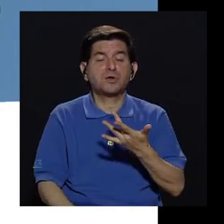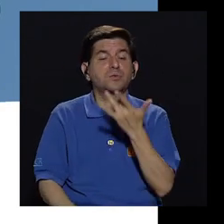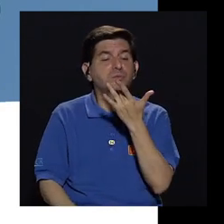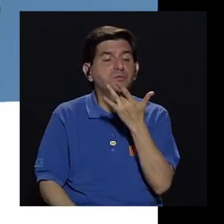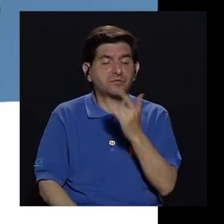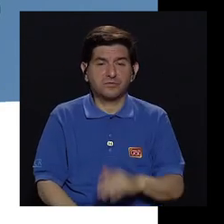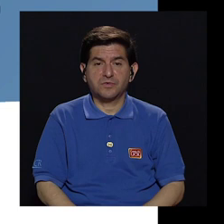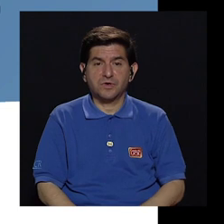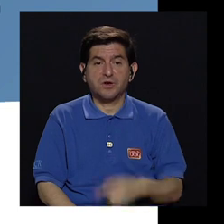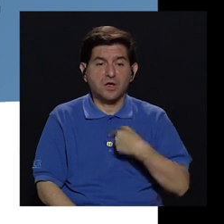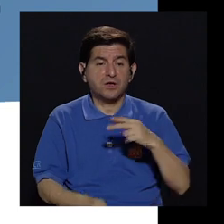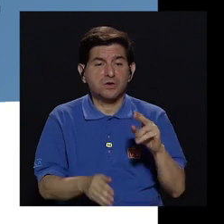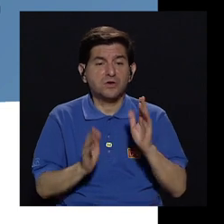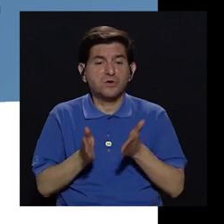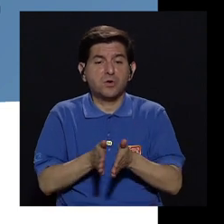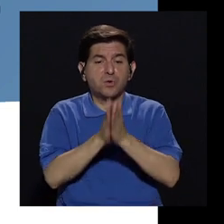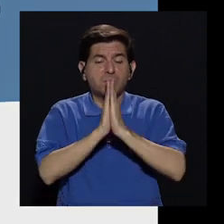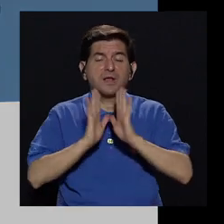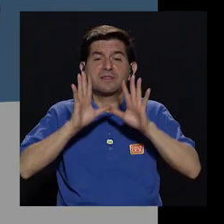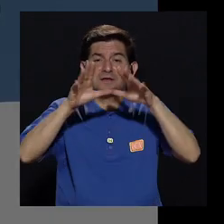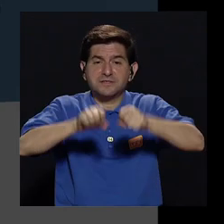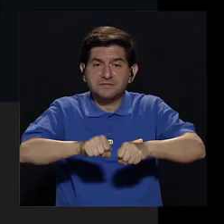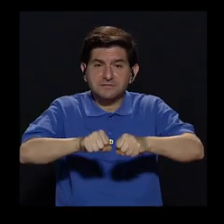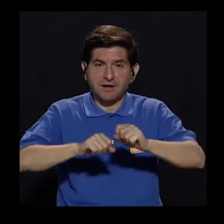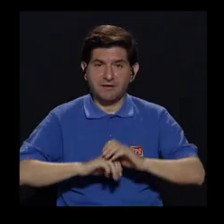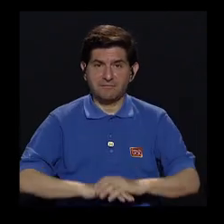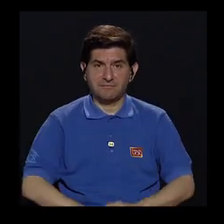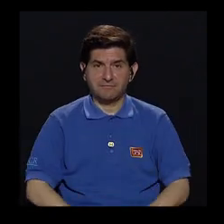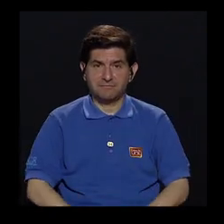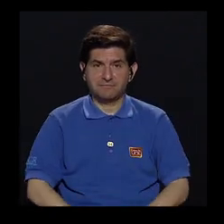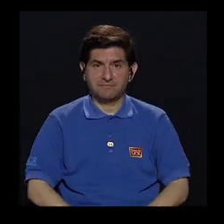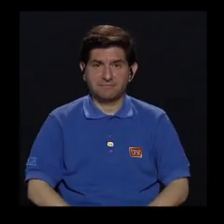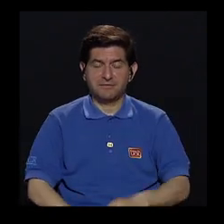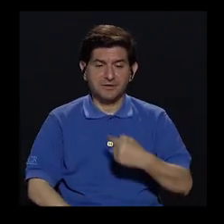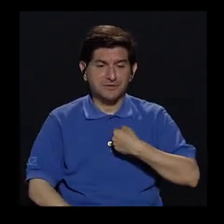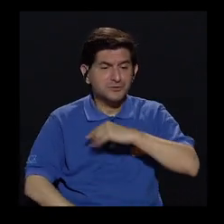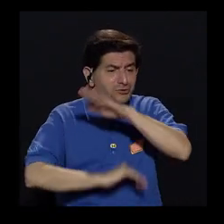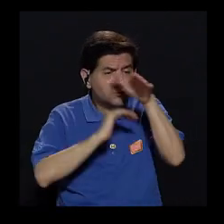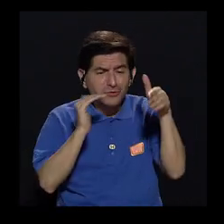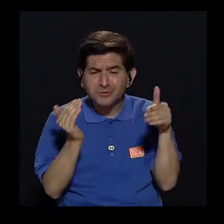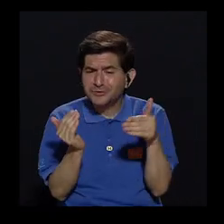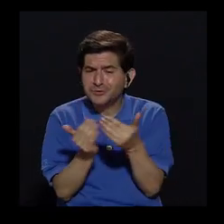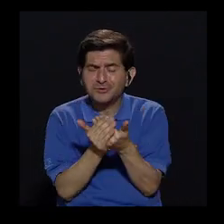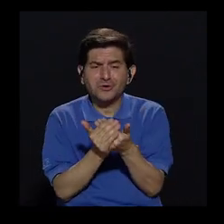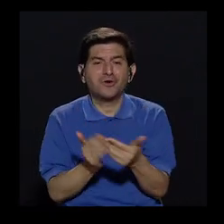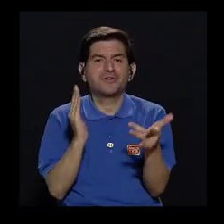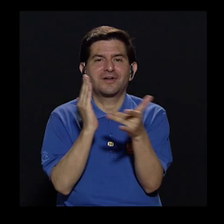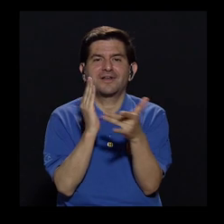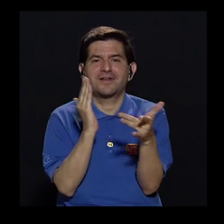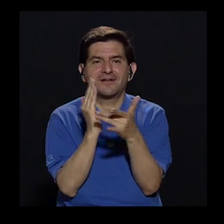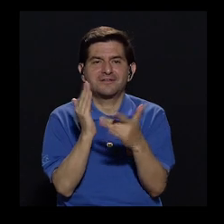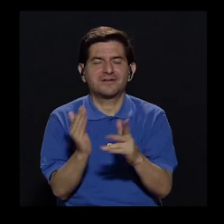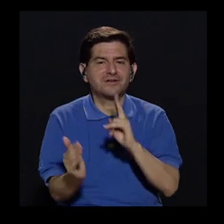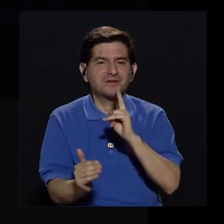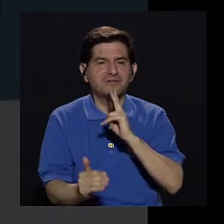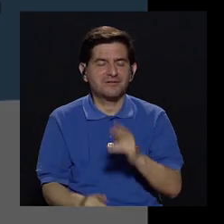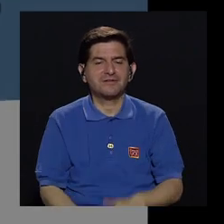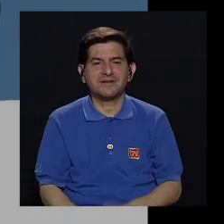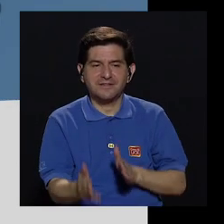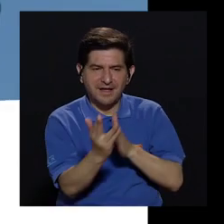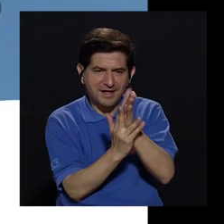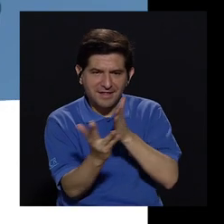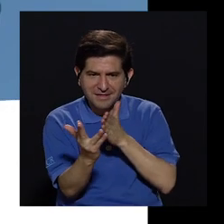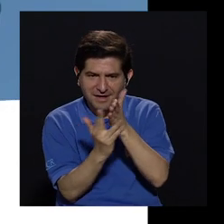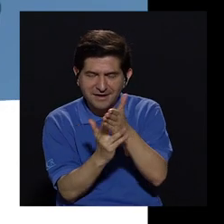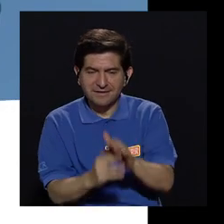agrado, puedo solicitar citas, puedo, en fin, tener toda la tecnología realmente a mi